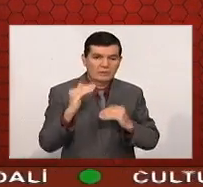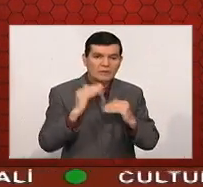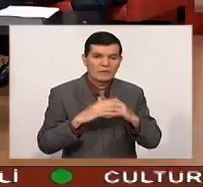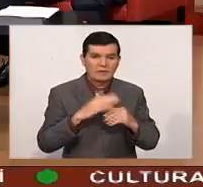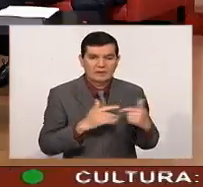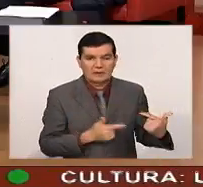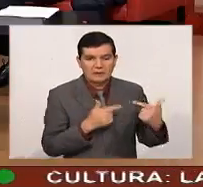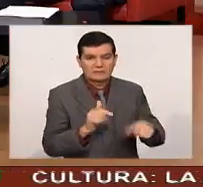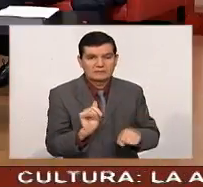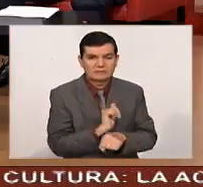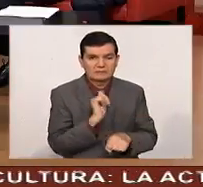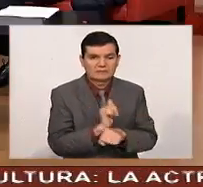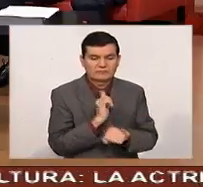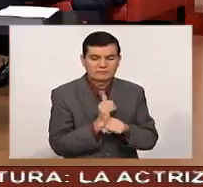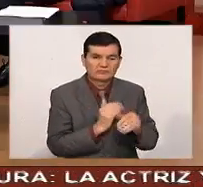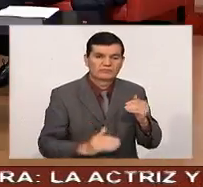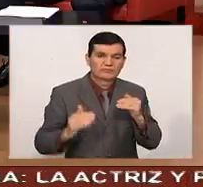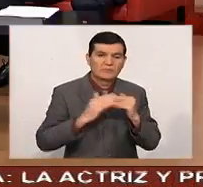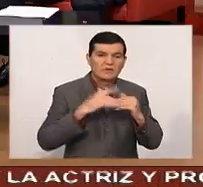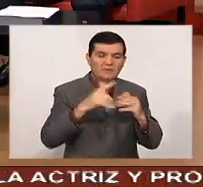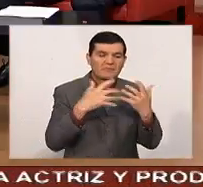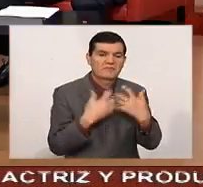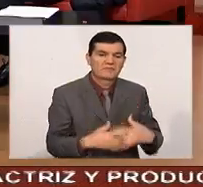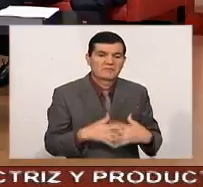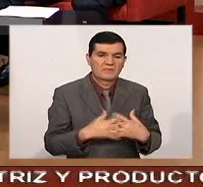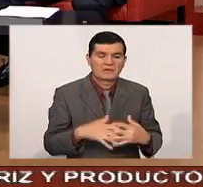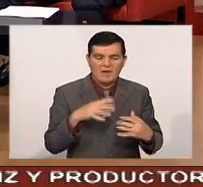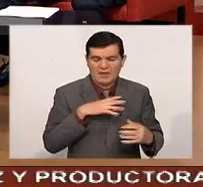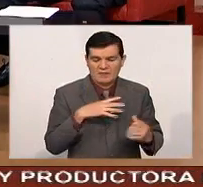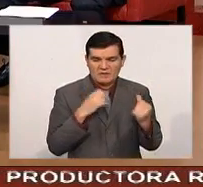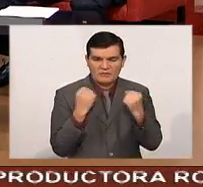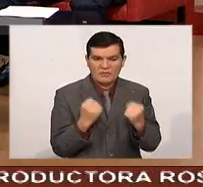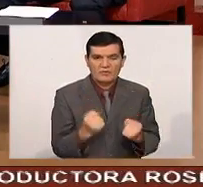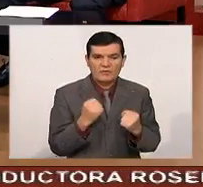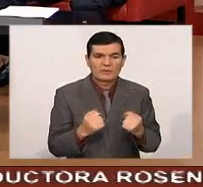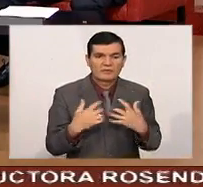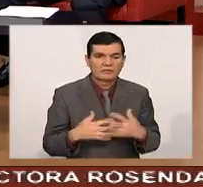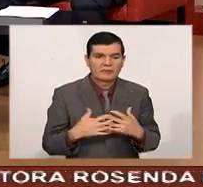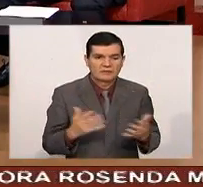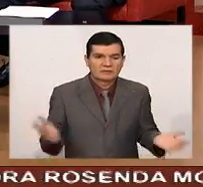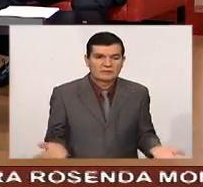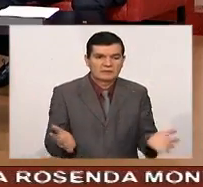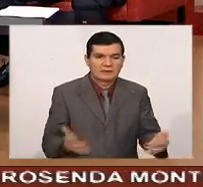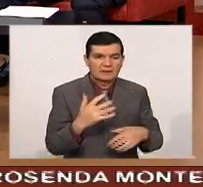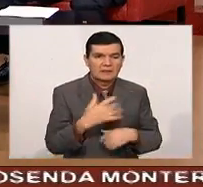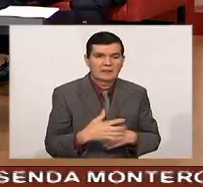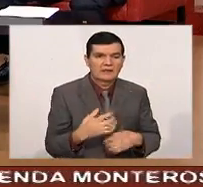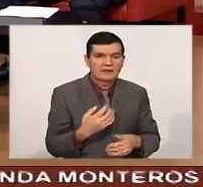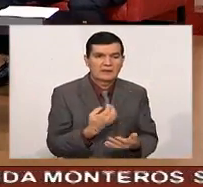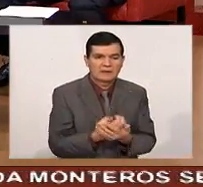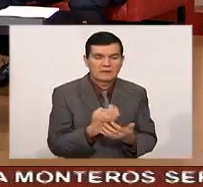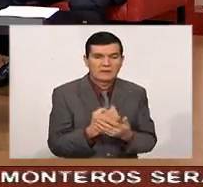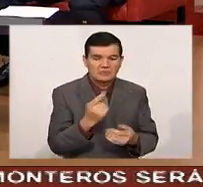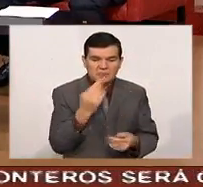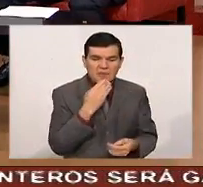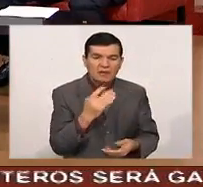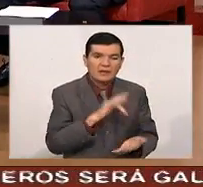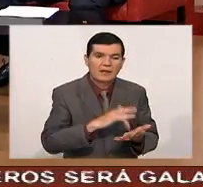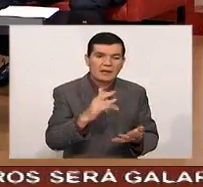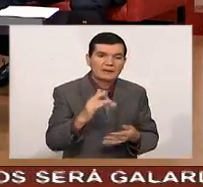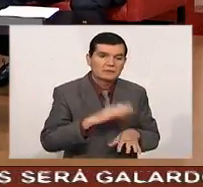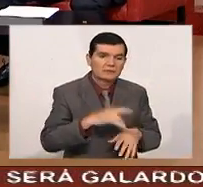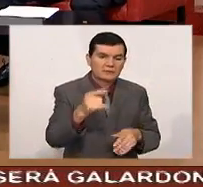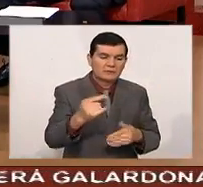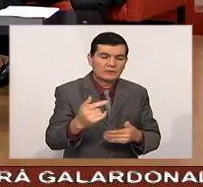la generación automotriz pues son una de las industrias que más impulso están generando en nuestra economía. Vicerrector, muchísimas gracias por estar con nosotros en México al Día